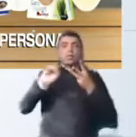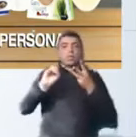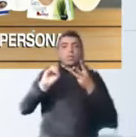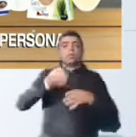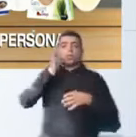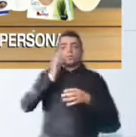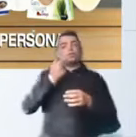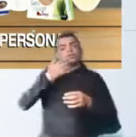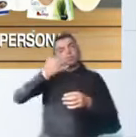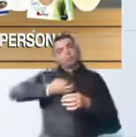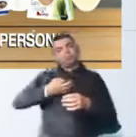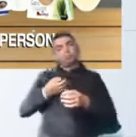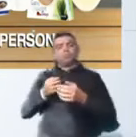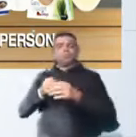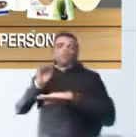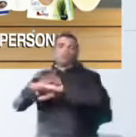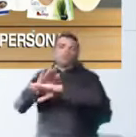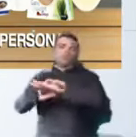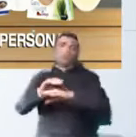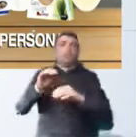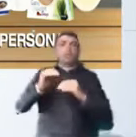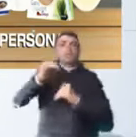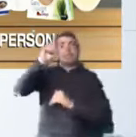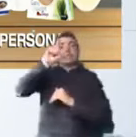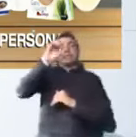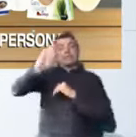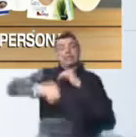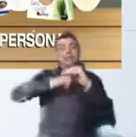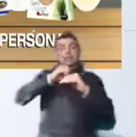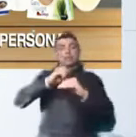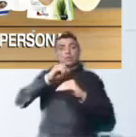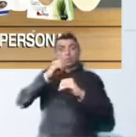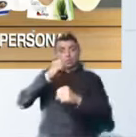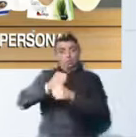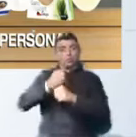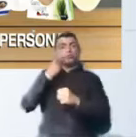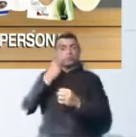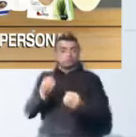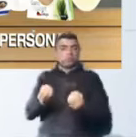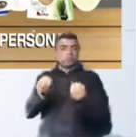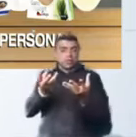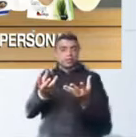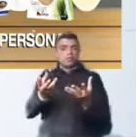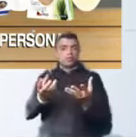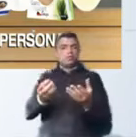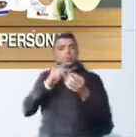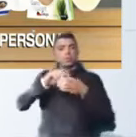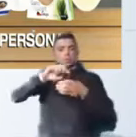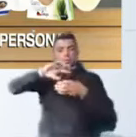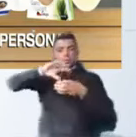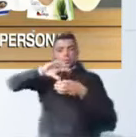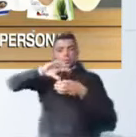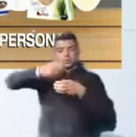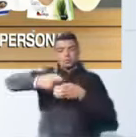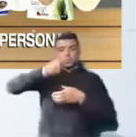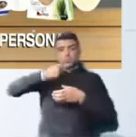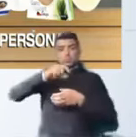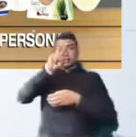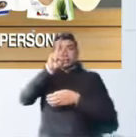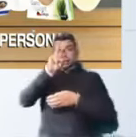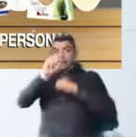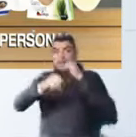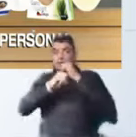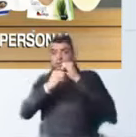todas esas personas mayores de 60 años que les llevemos Cordyceps, Ganoderma y Exilium. Si usted que me